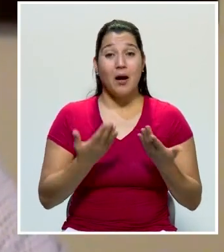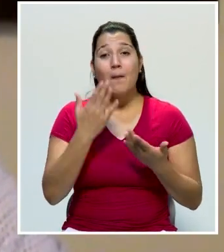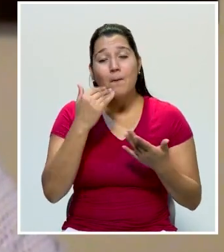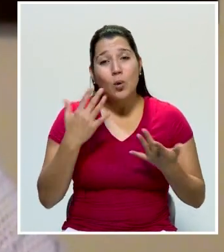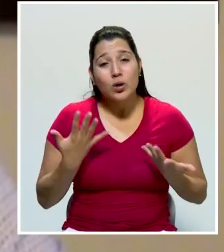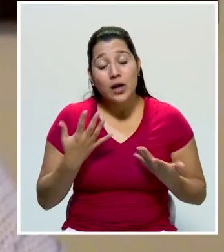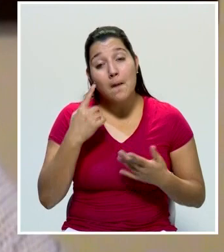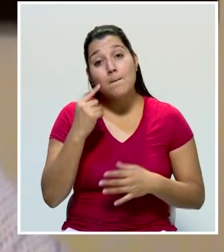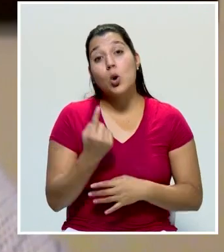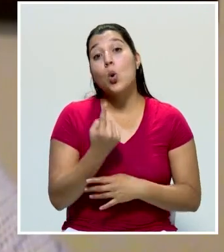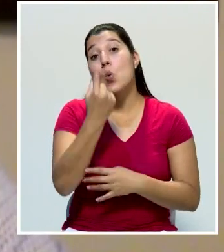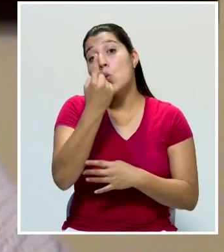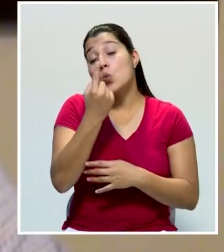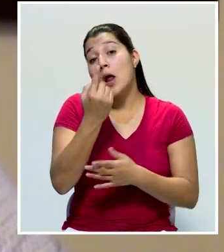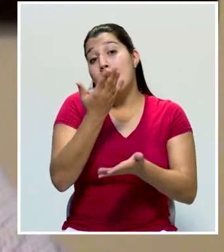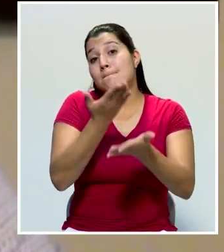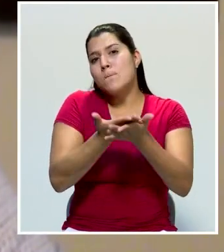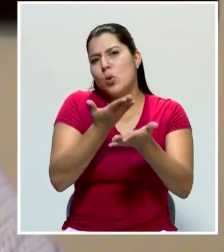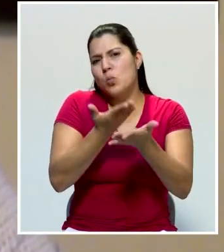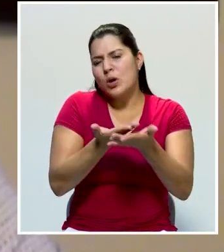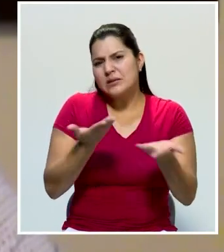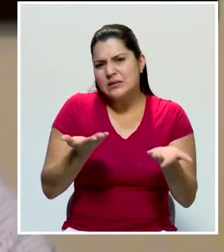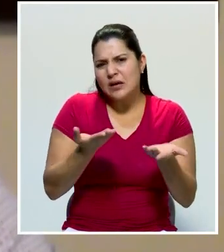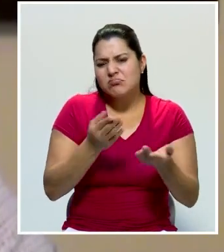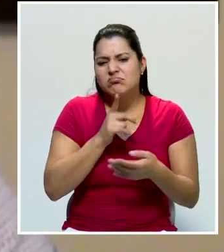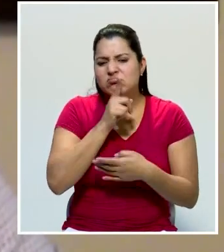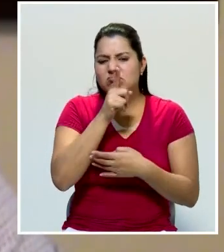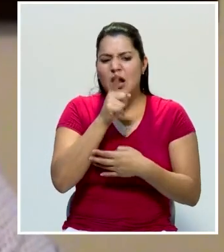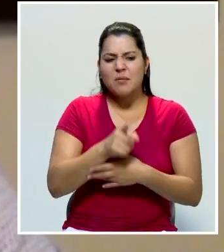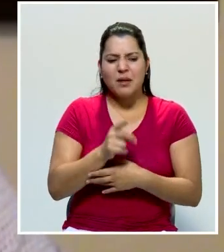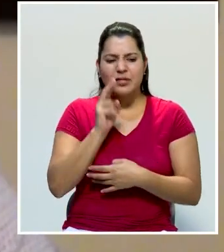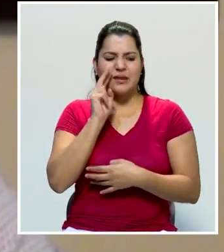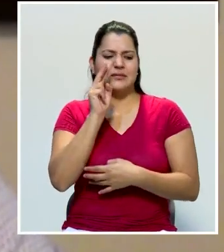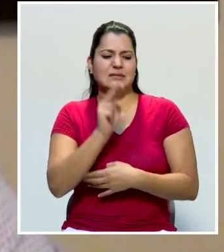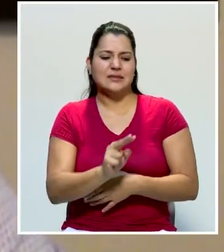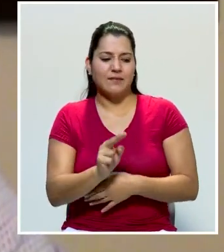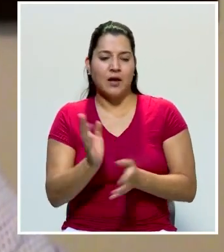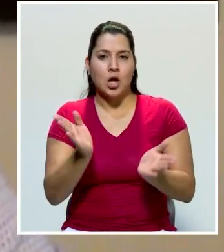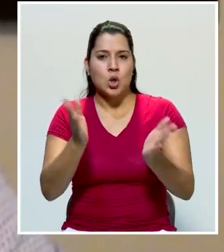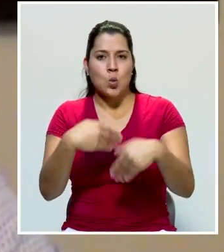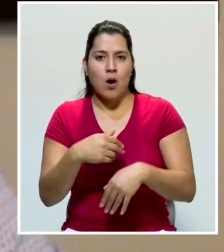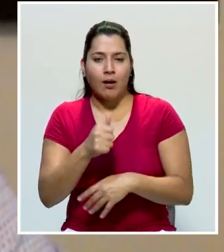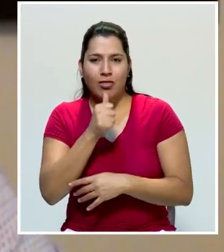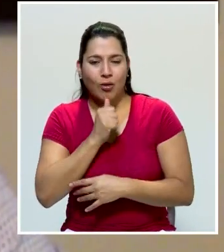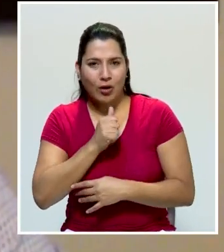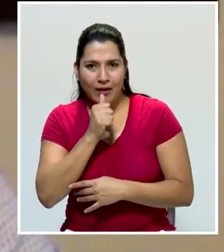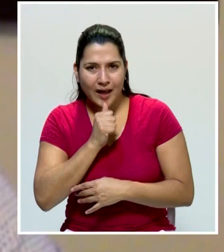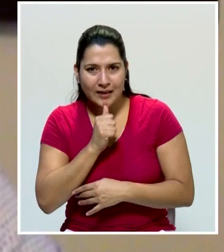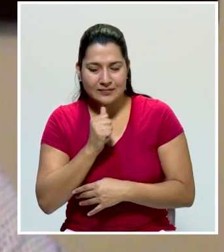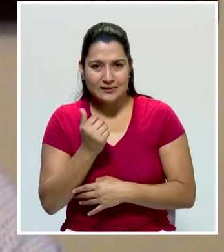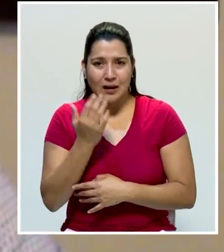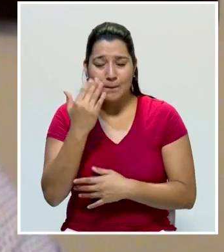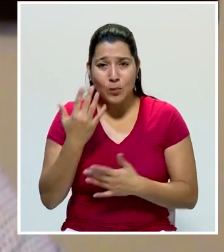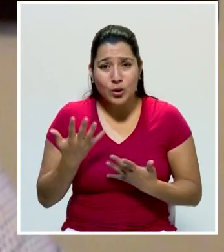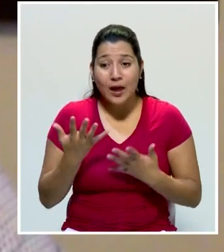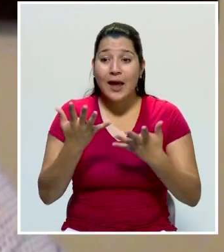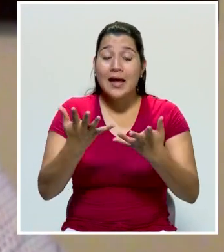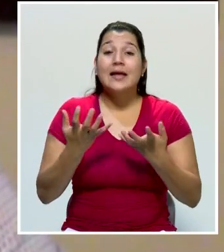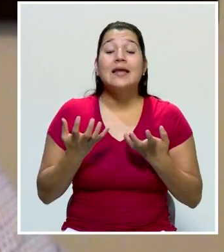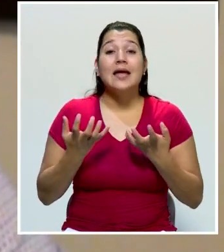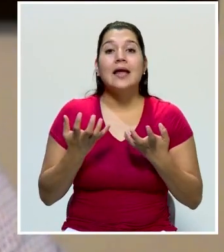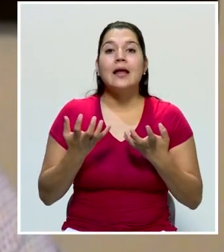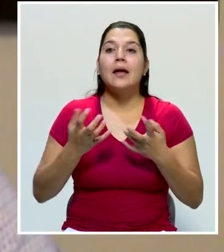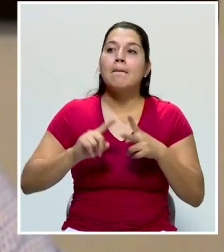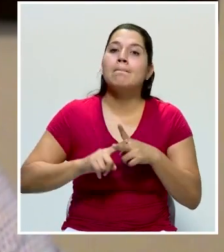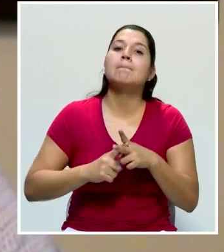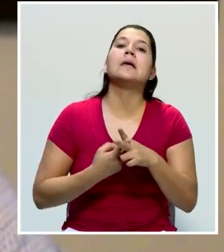iniciativa que realmente muestra una enorme intolerancia al tratar de revivir un